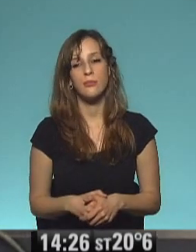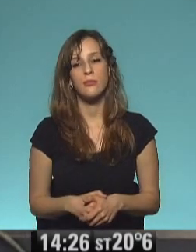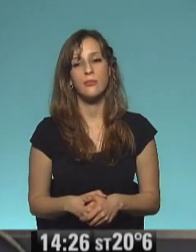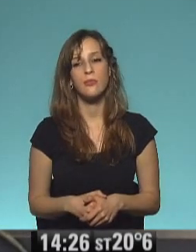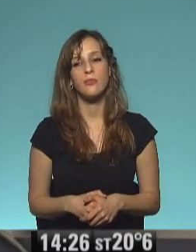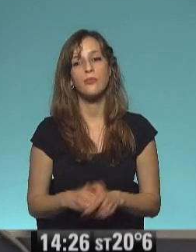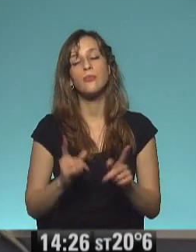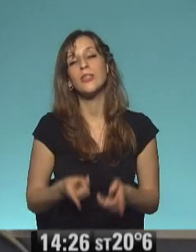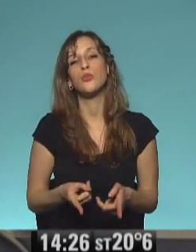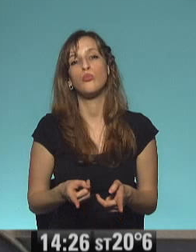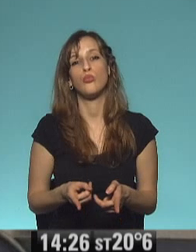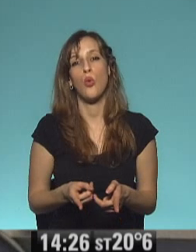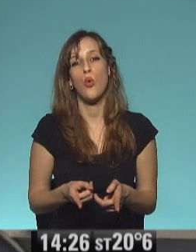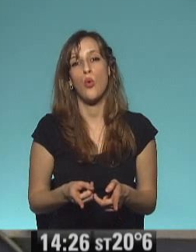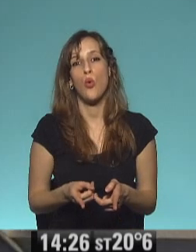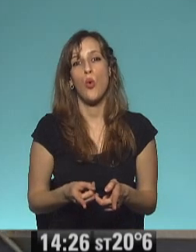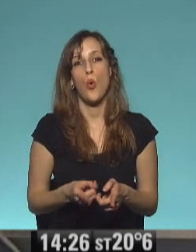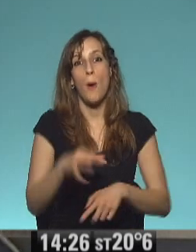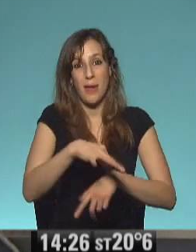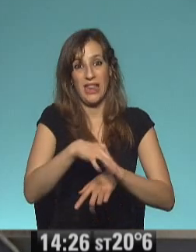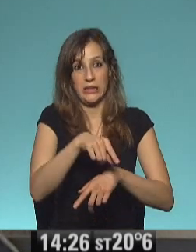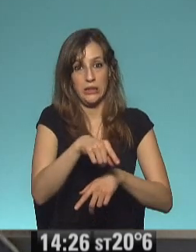centros de atención de medicina nuclear